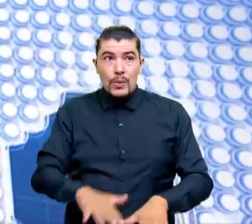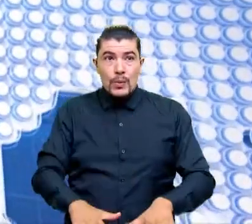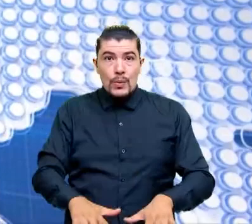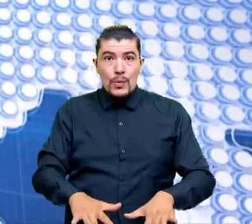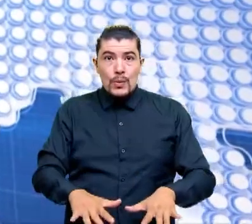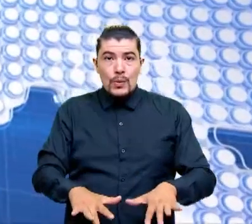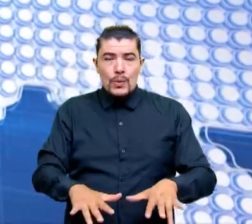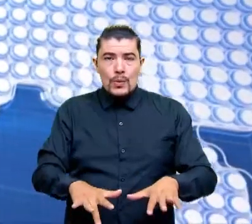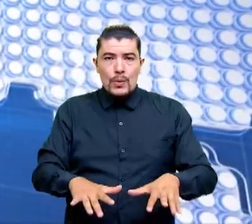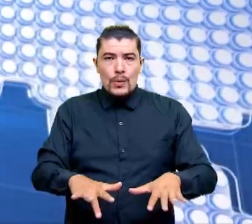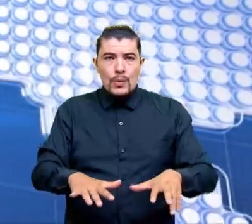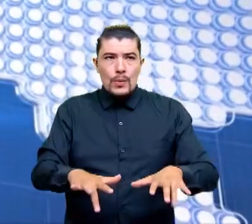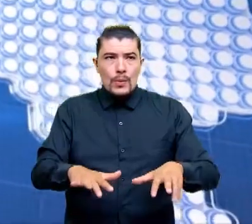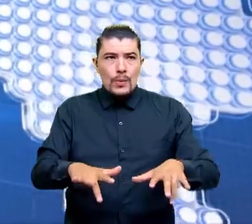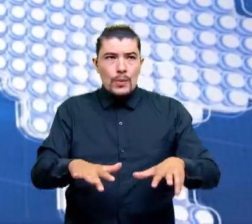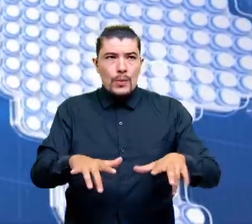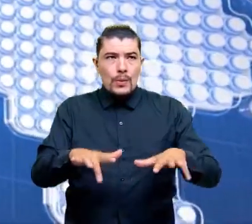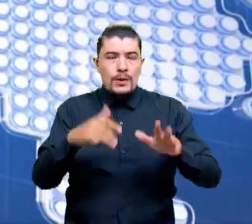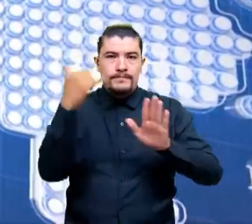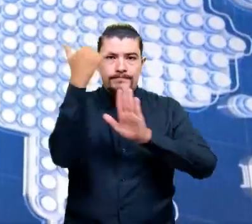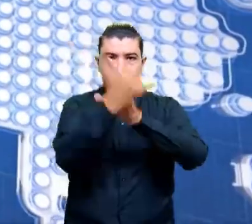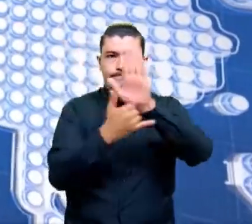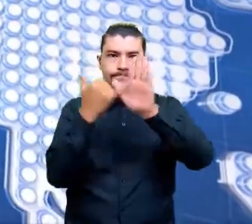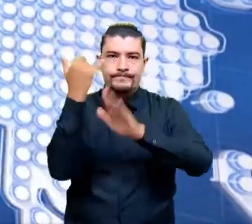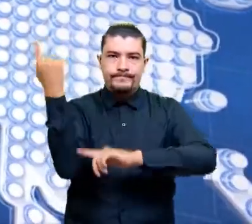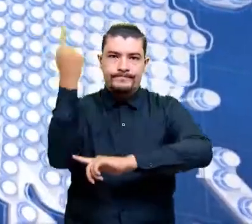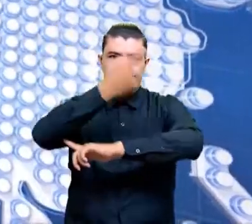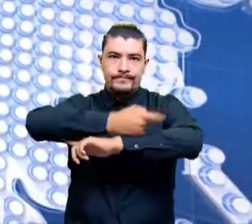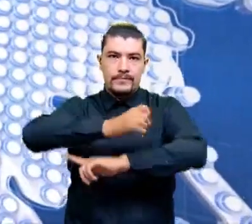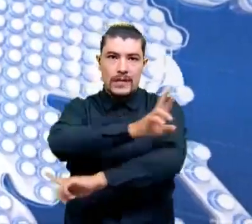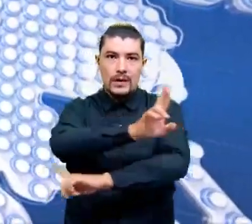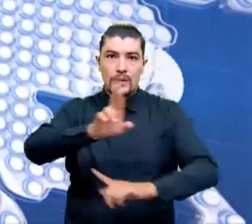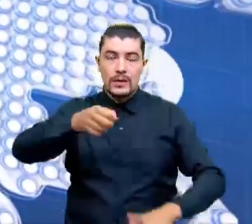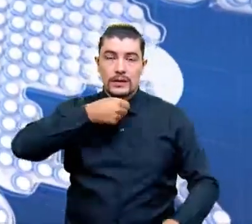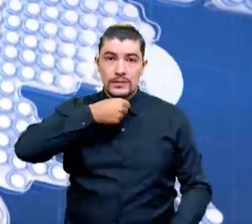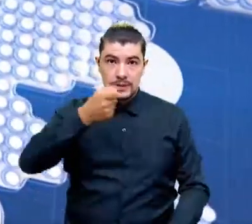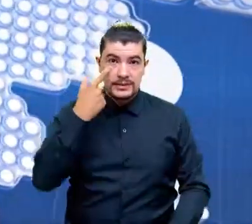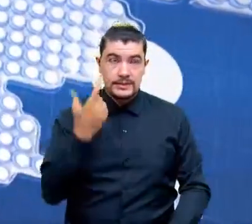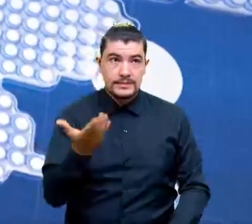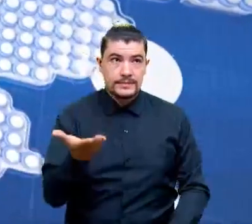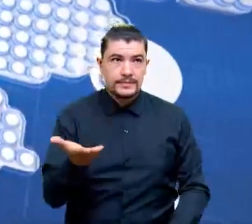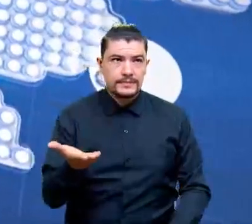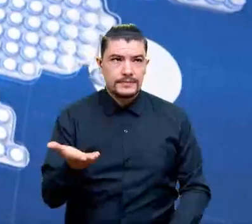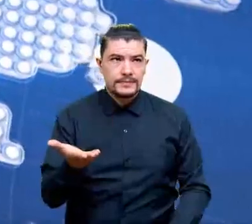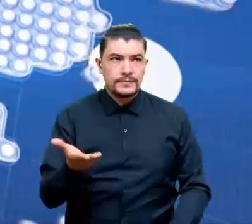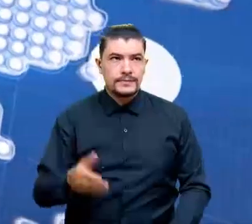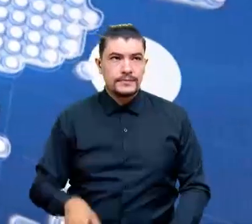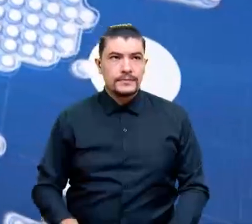Esta es la imagen del día en Oriente Noticias.